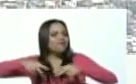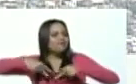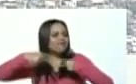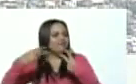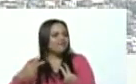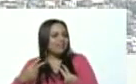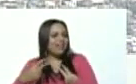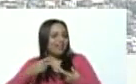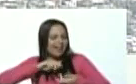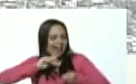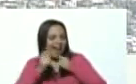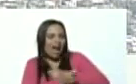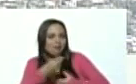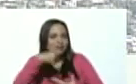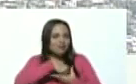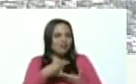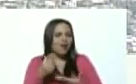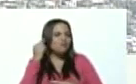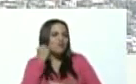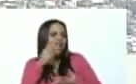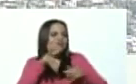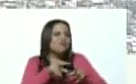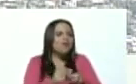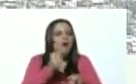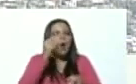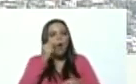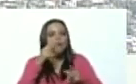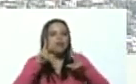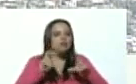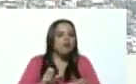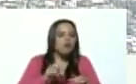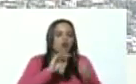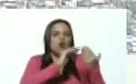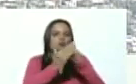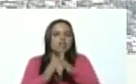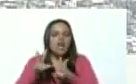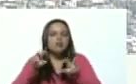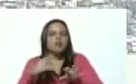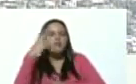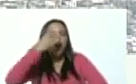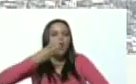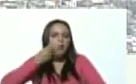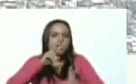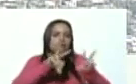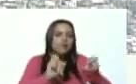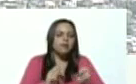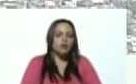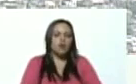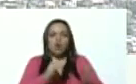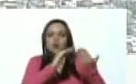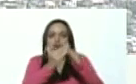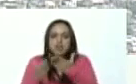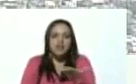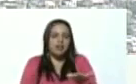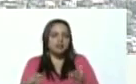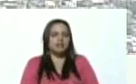mujer nueva, el hombre nuevo, el joven nuevo, la comunidad nueva, la comunidad comunera,